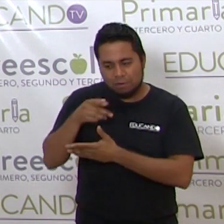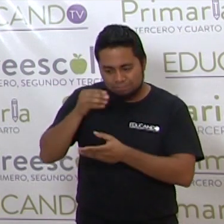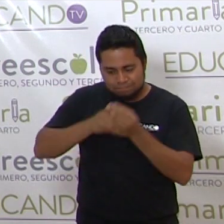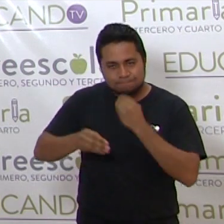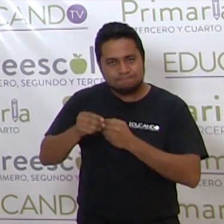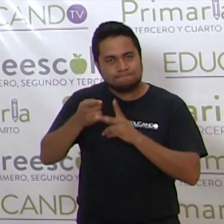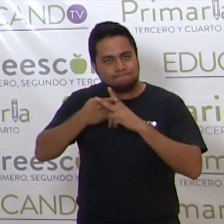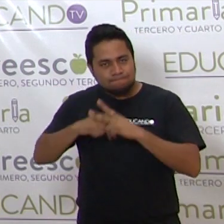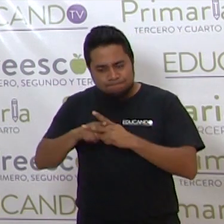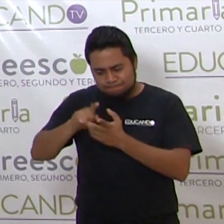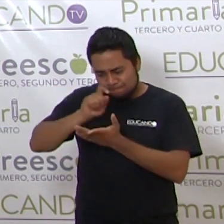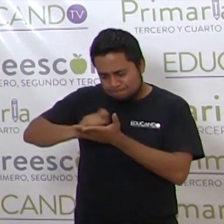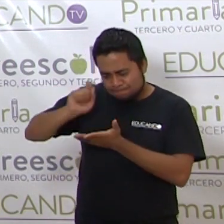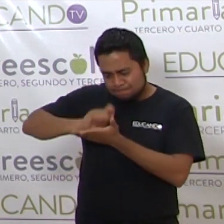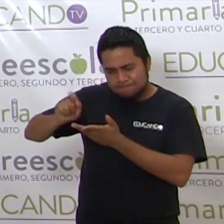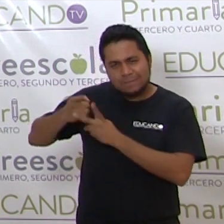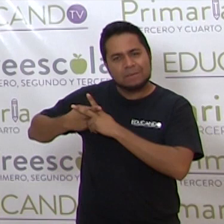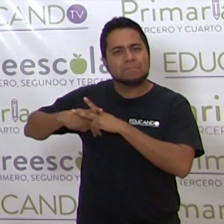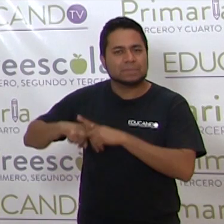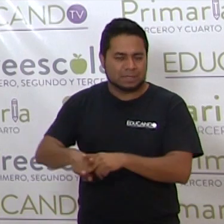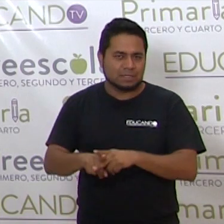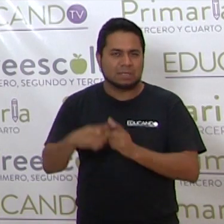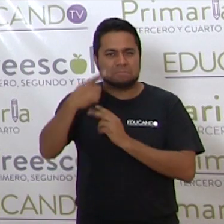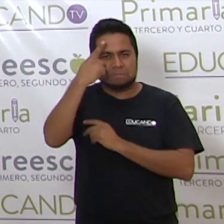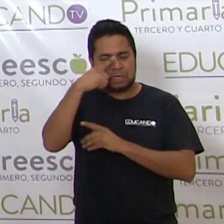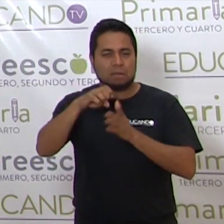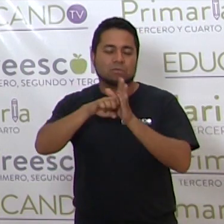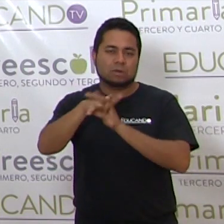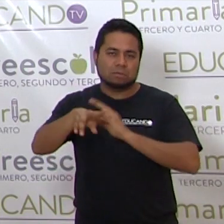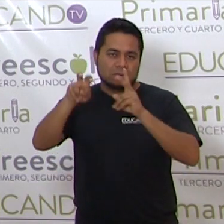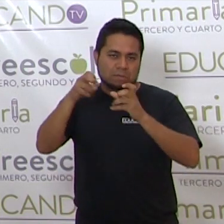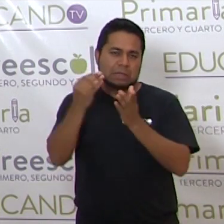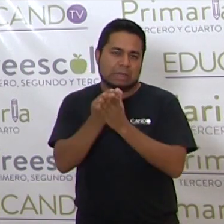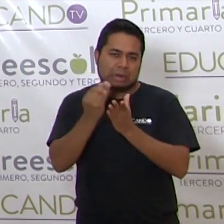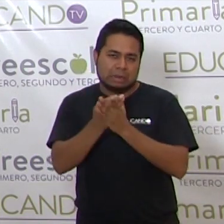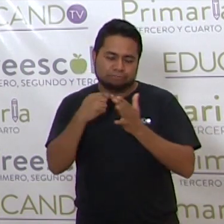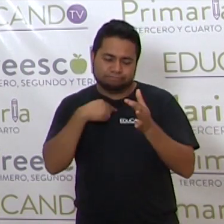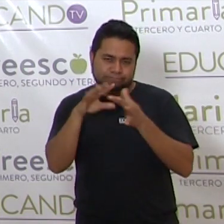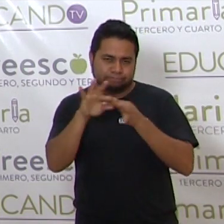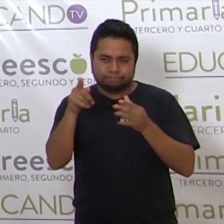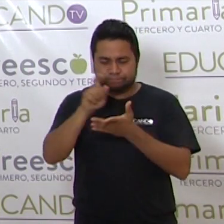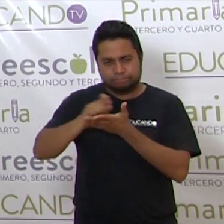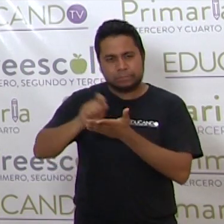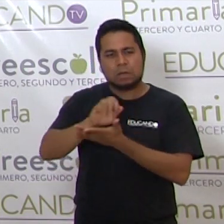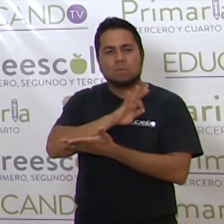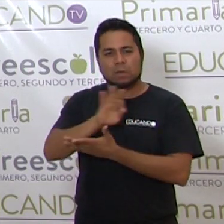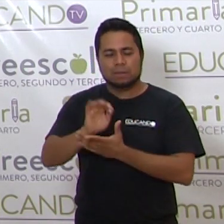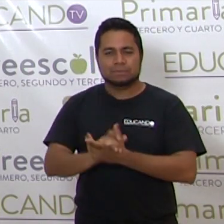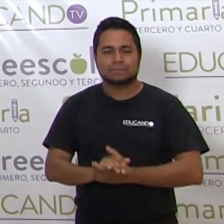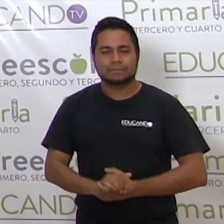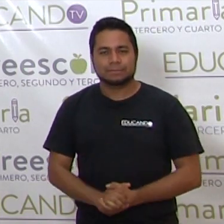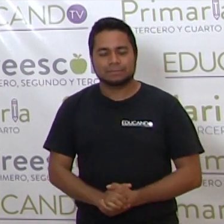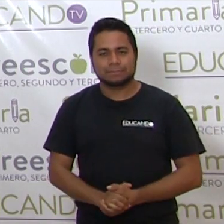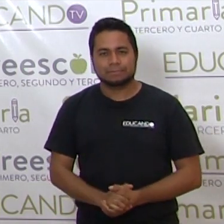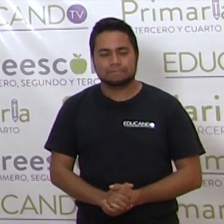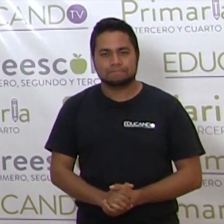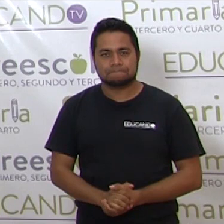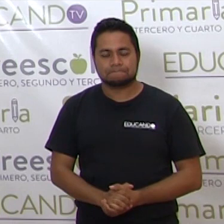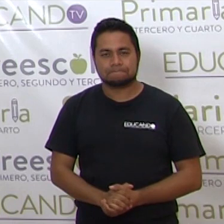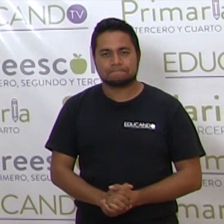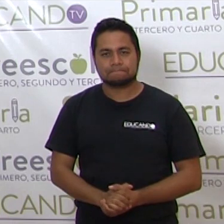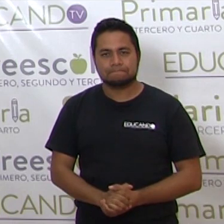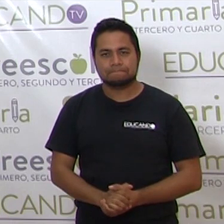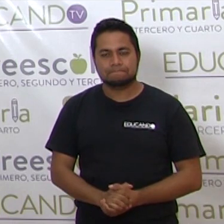empiecen a hacer anotaciones de la clase y bien para situarnos